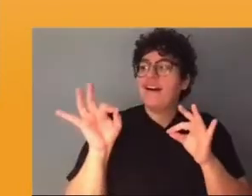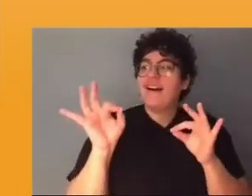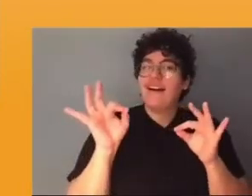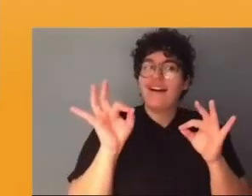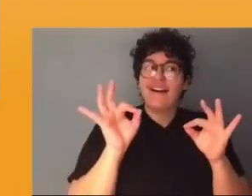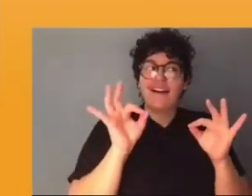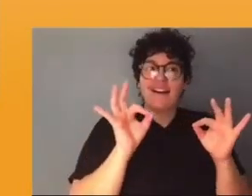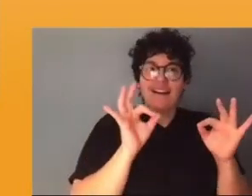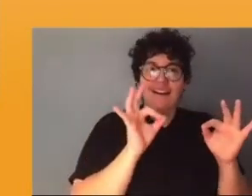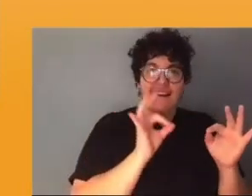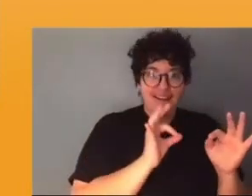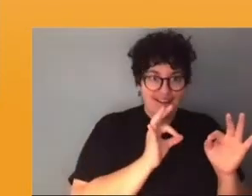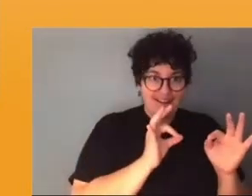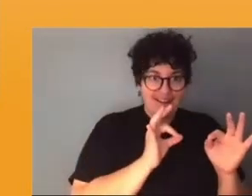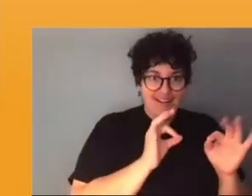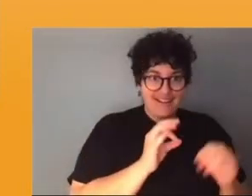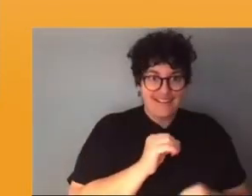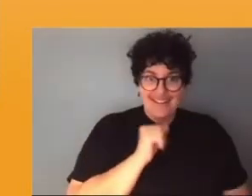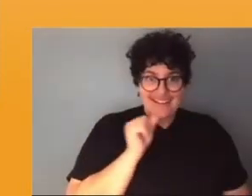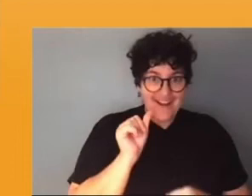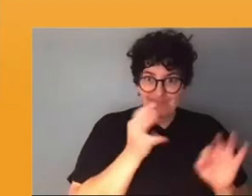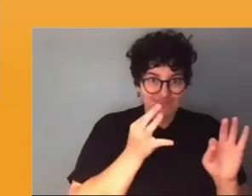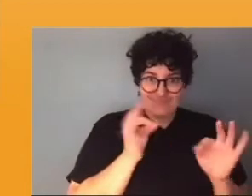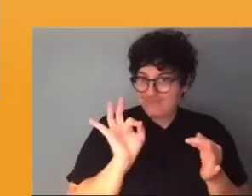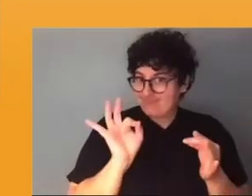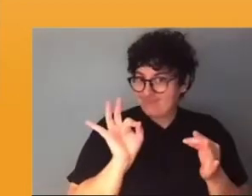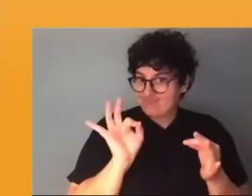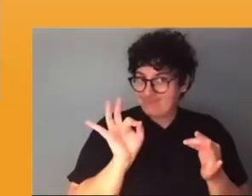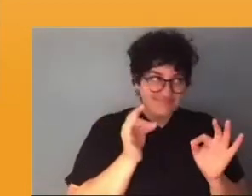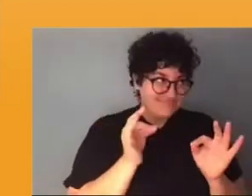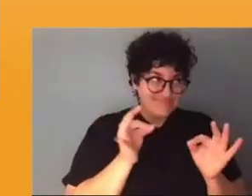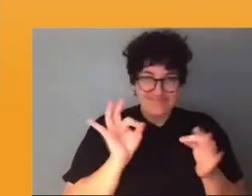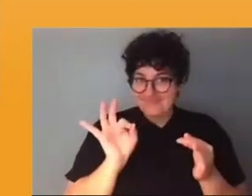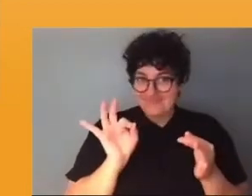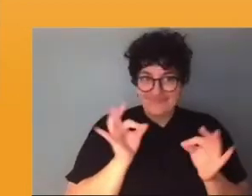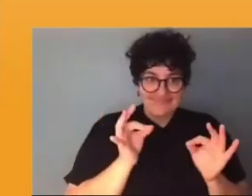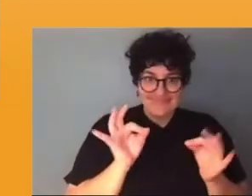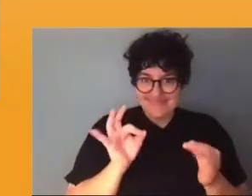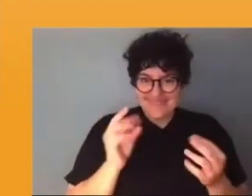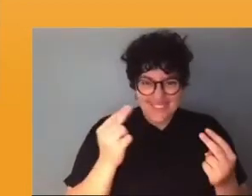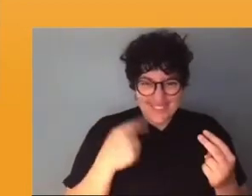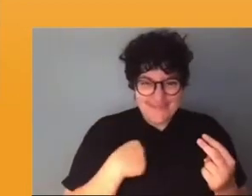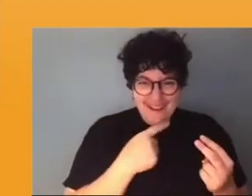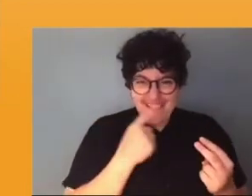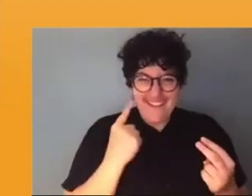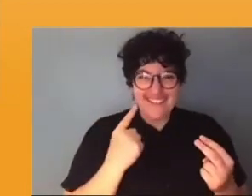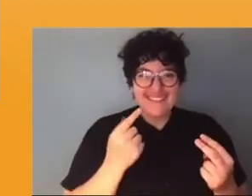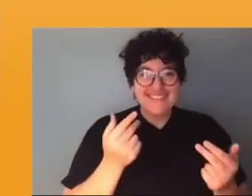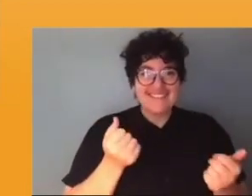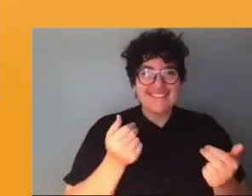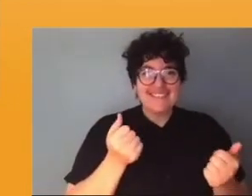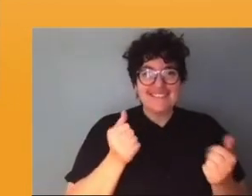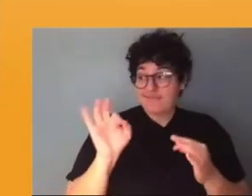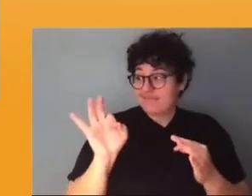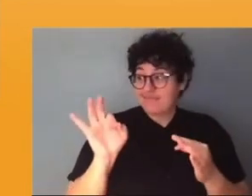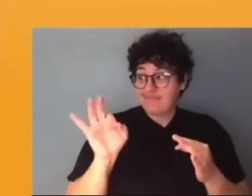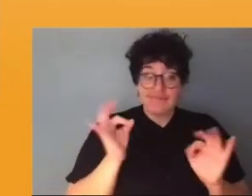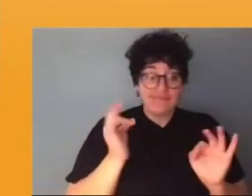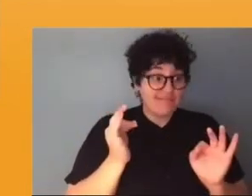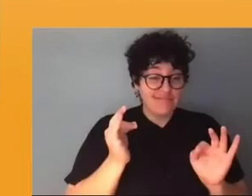No es que saltamos de un punto a otro. Hay una línea invisible que hay que seguir.